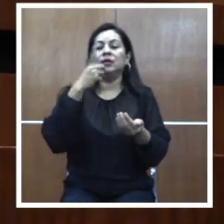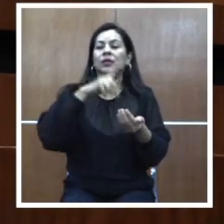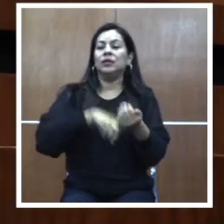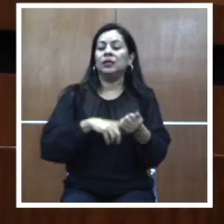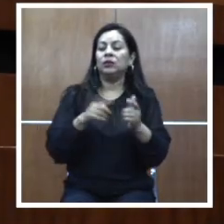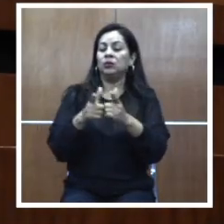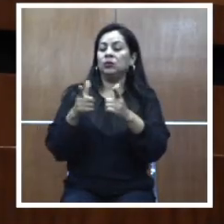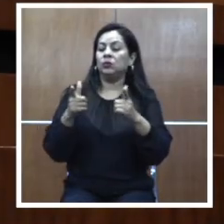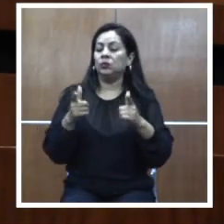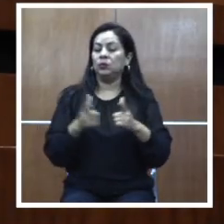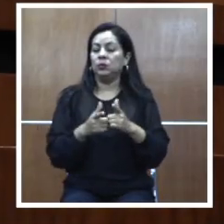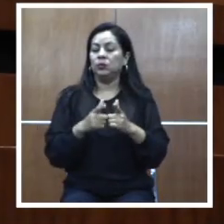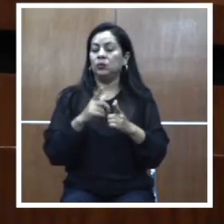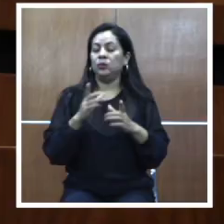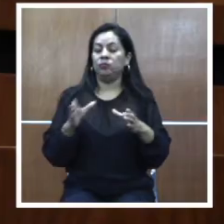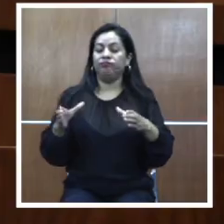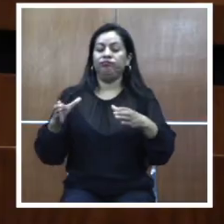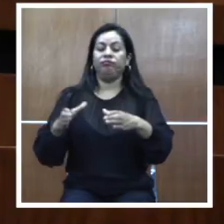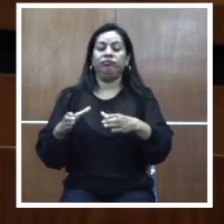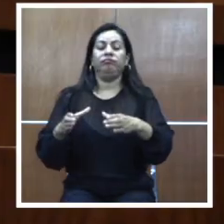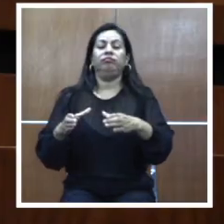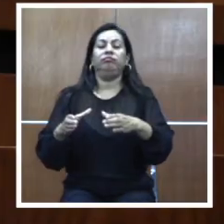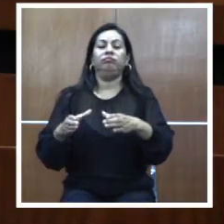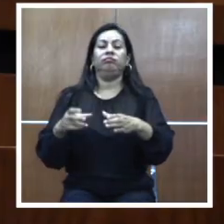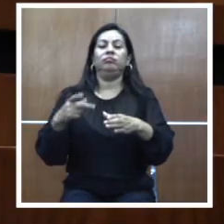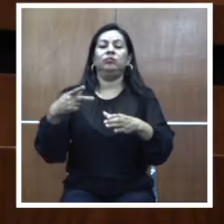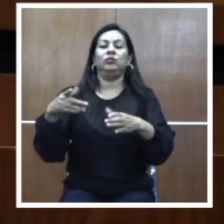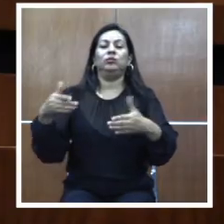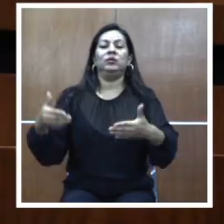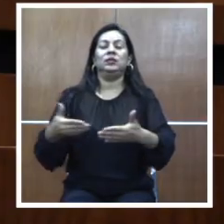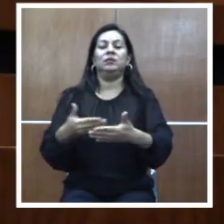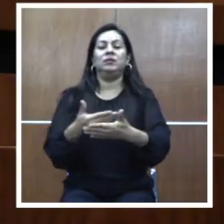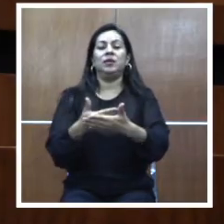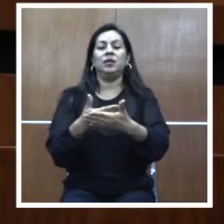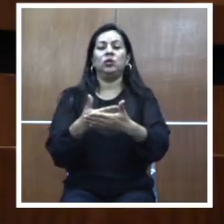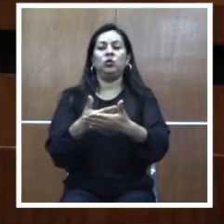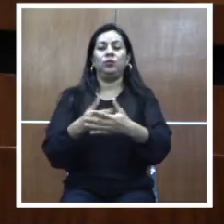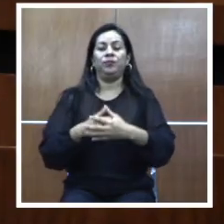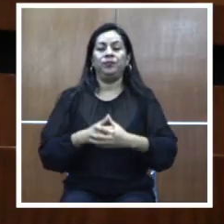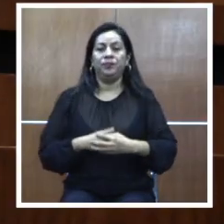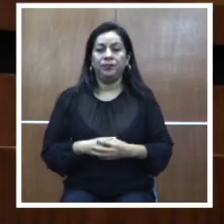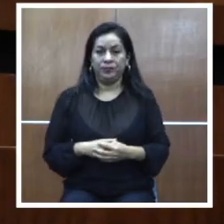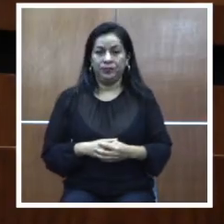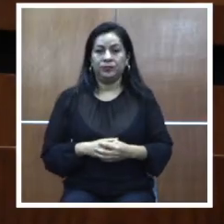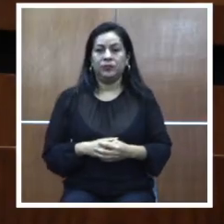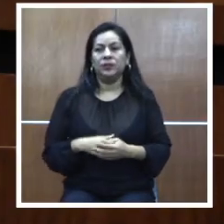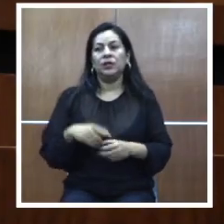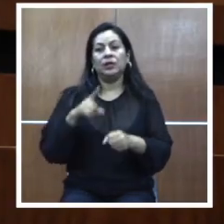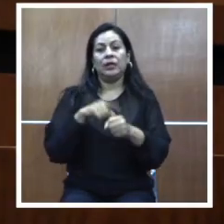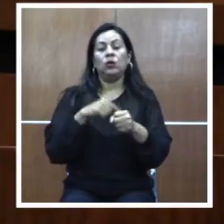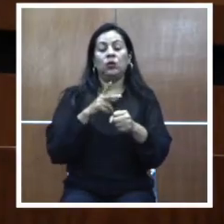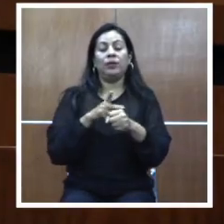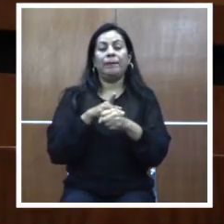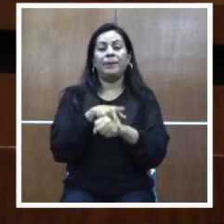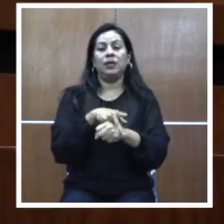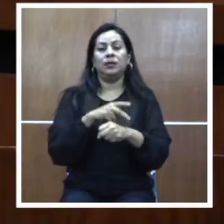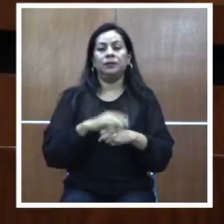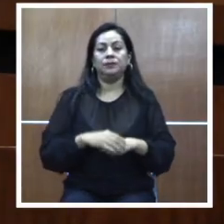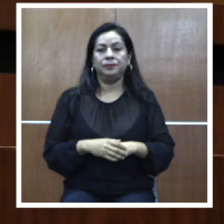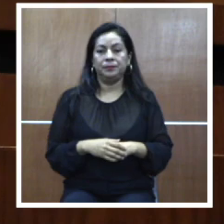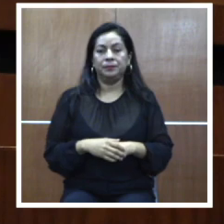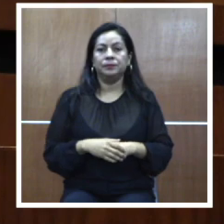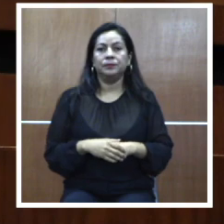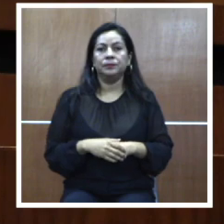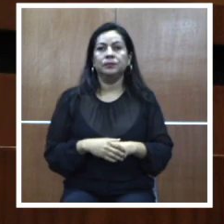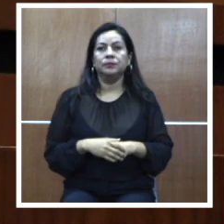un grupo poblacional, por su origen nacional y su color de piel.